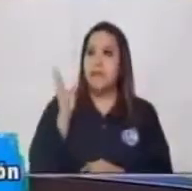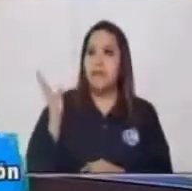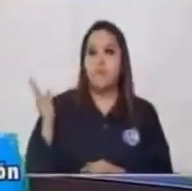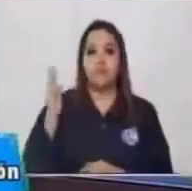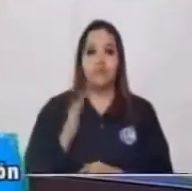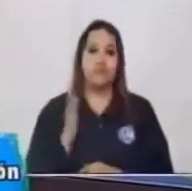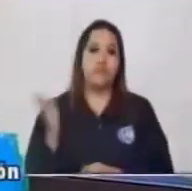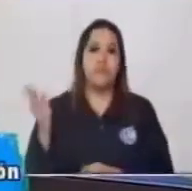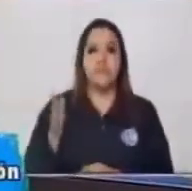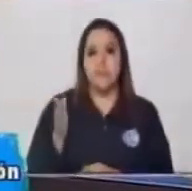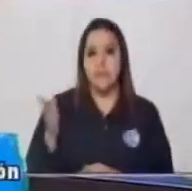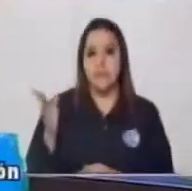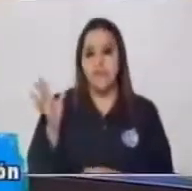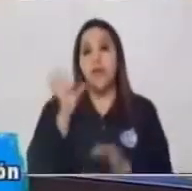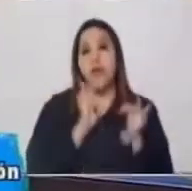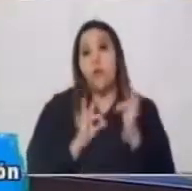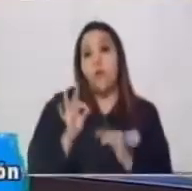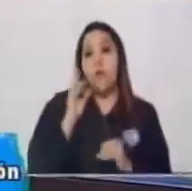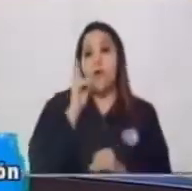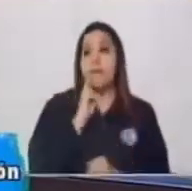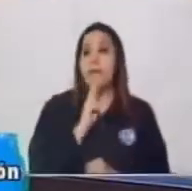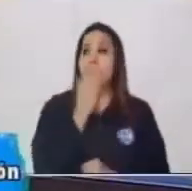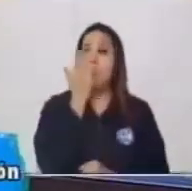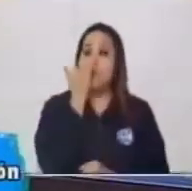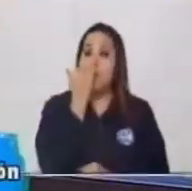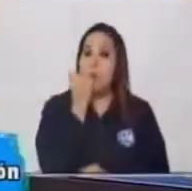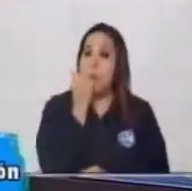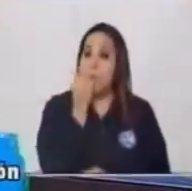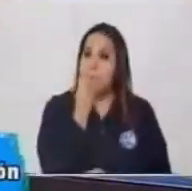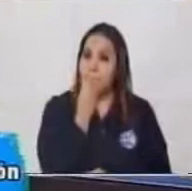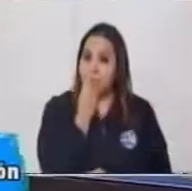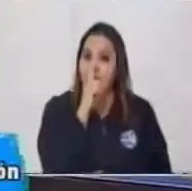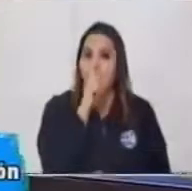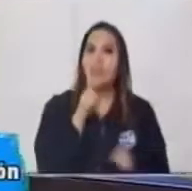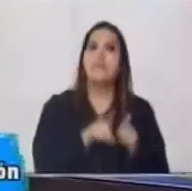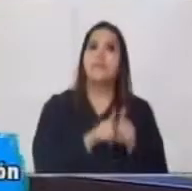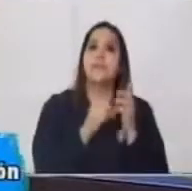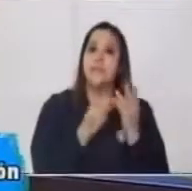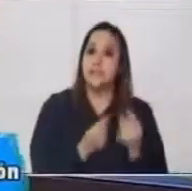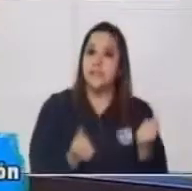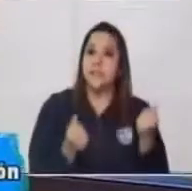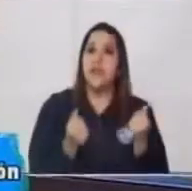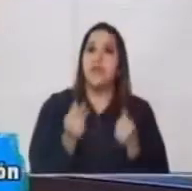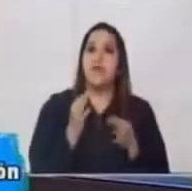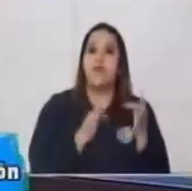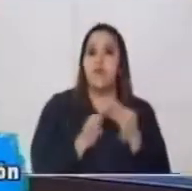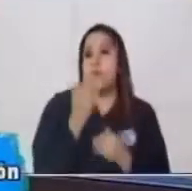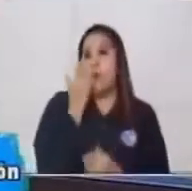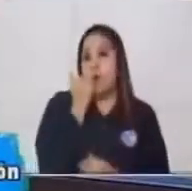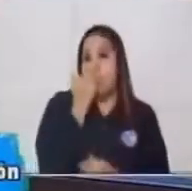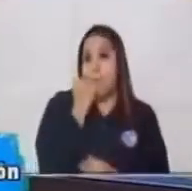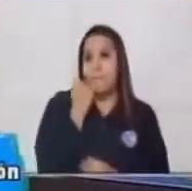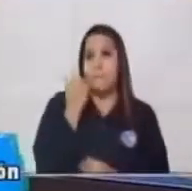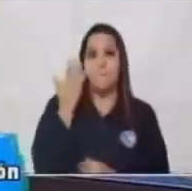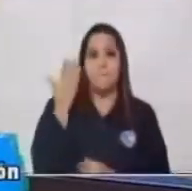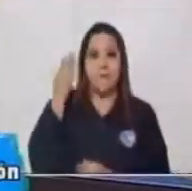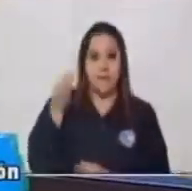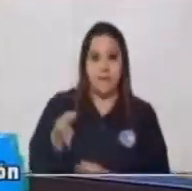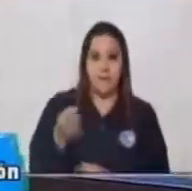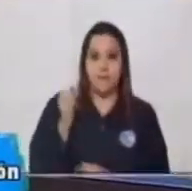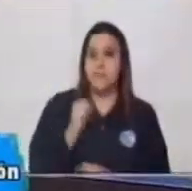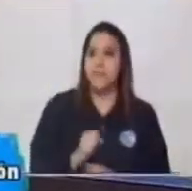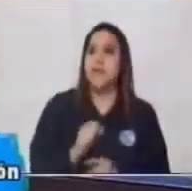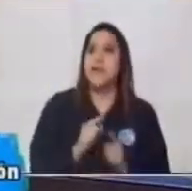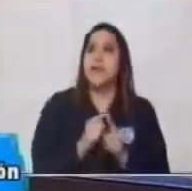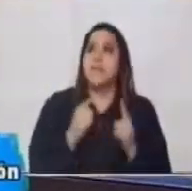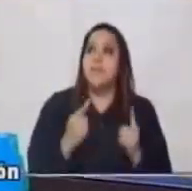paseaste. O el verbo comer es un verbo simple cuando lo utilizo solamente como comeré. Pero es